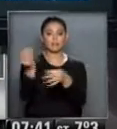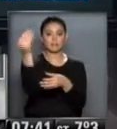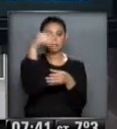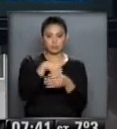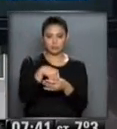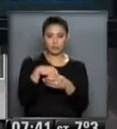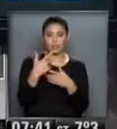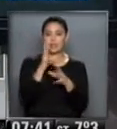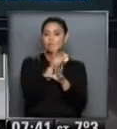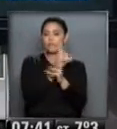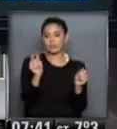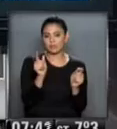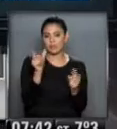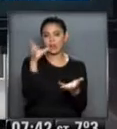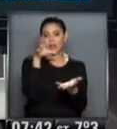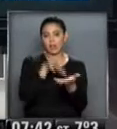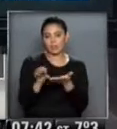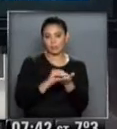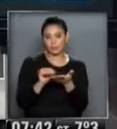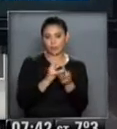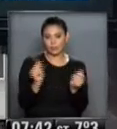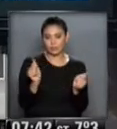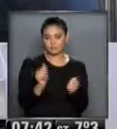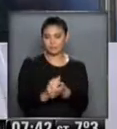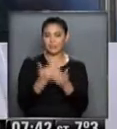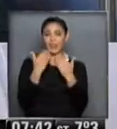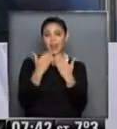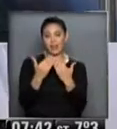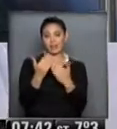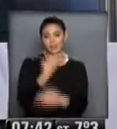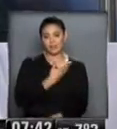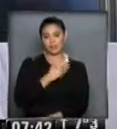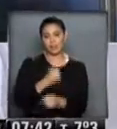ya terminó la sesión en la Cámara Baja. Gracias, Fernando. Hasta luego. Hasta luego.